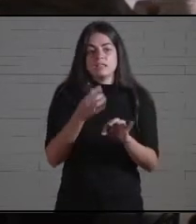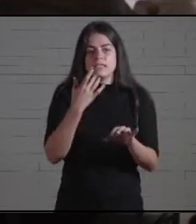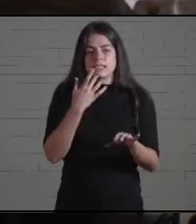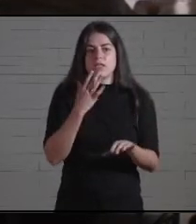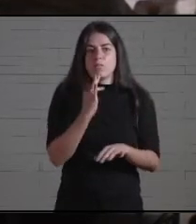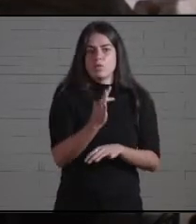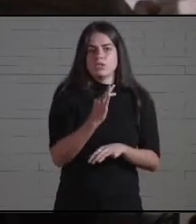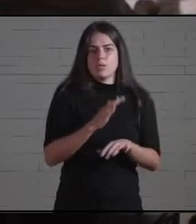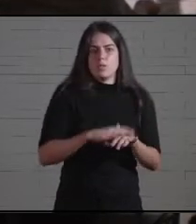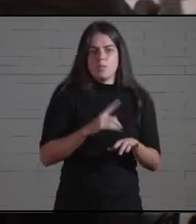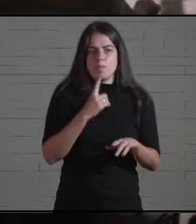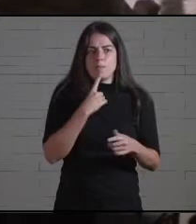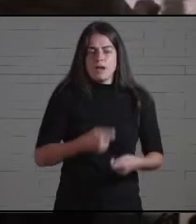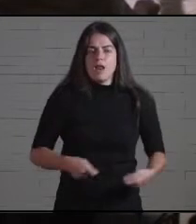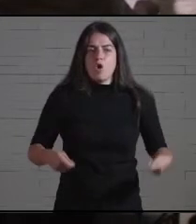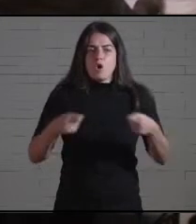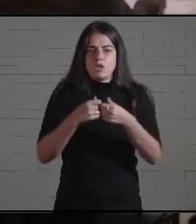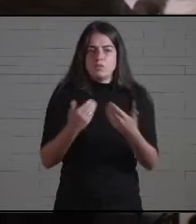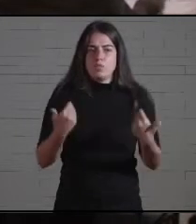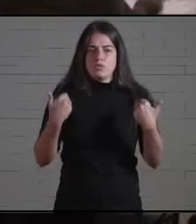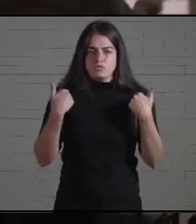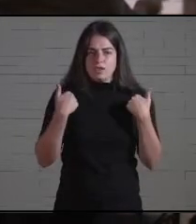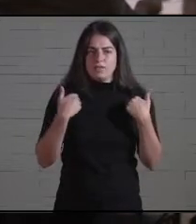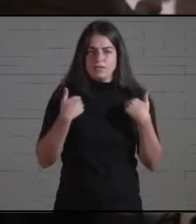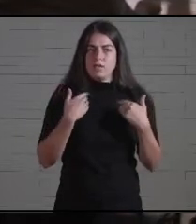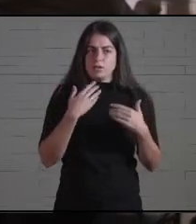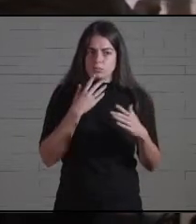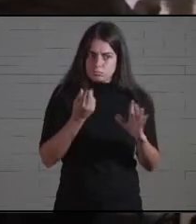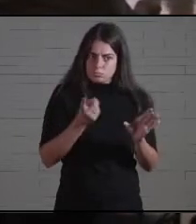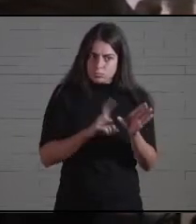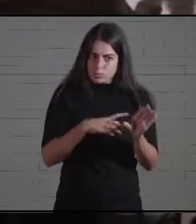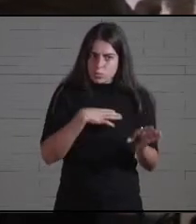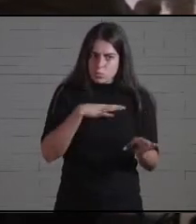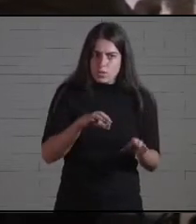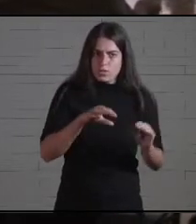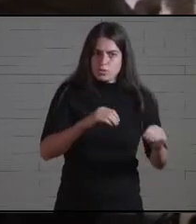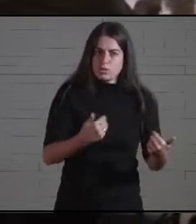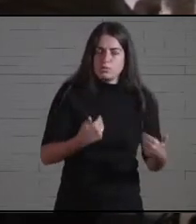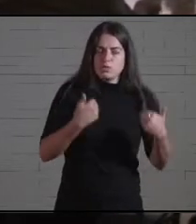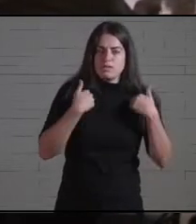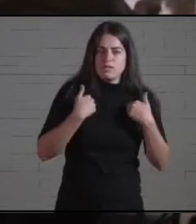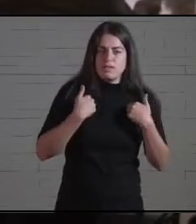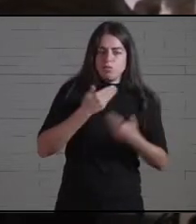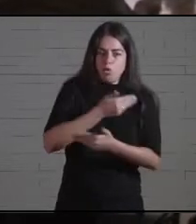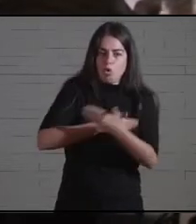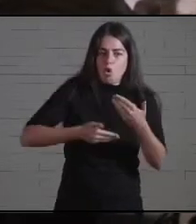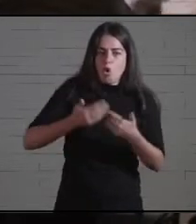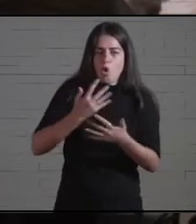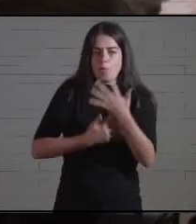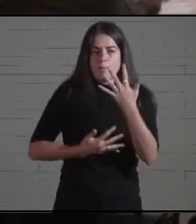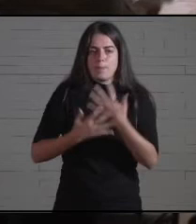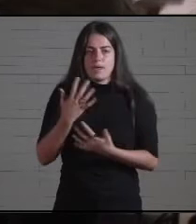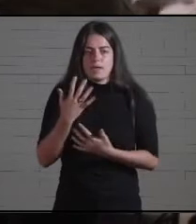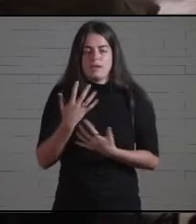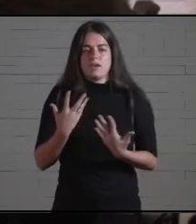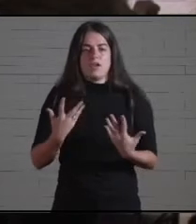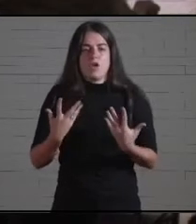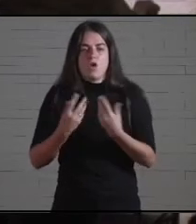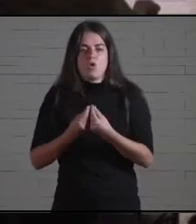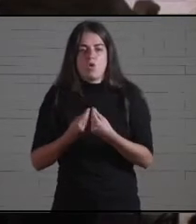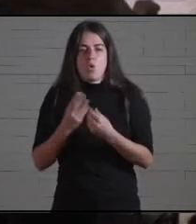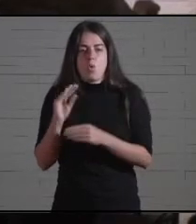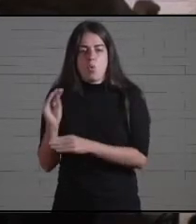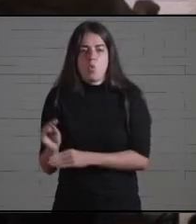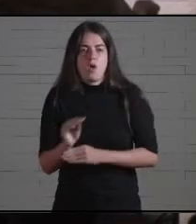la conciliación corresponsable, sí pueden combinar su responsabilidad de mando con los